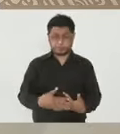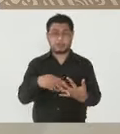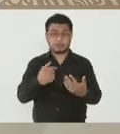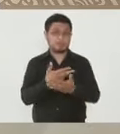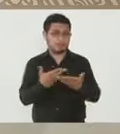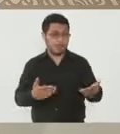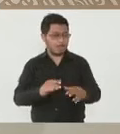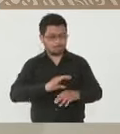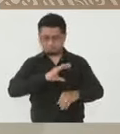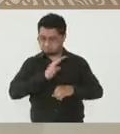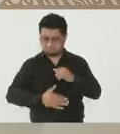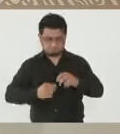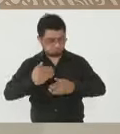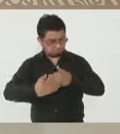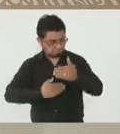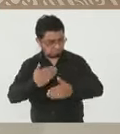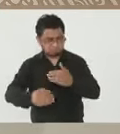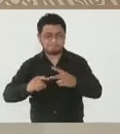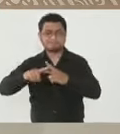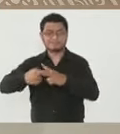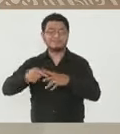otra parte, de manera